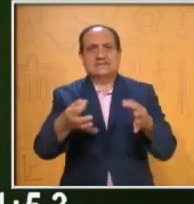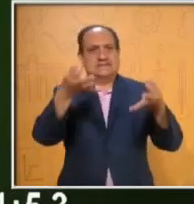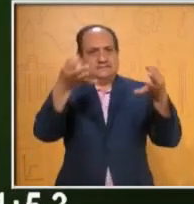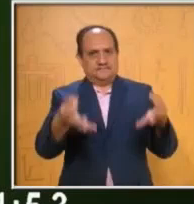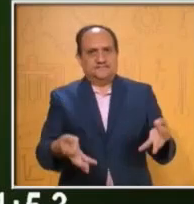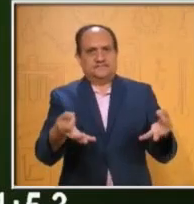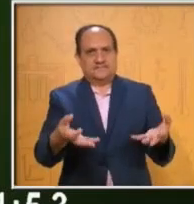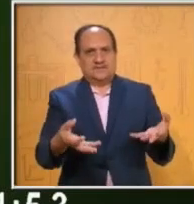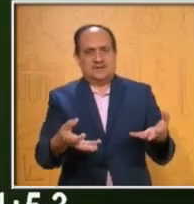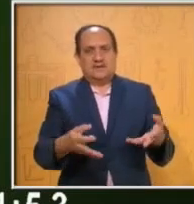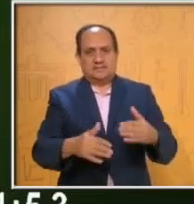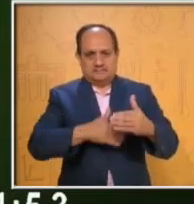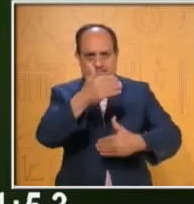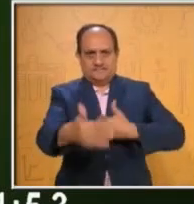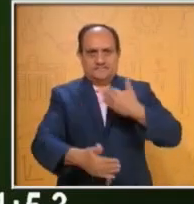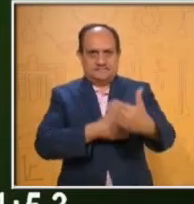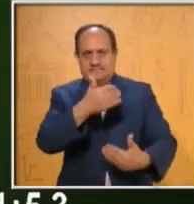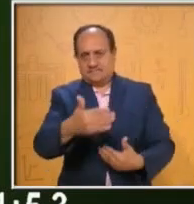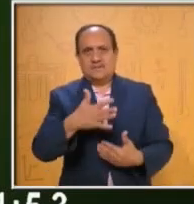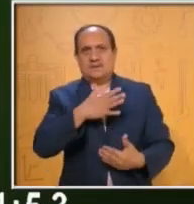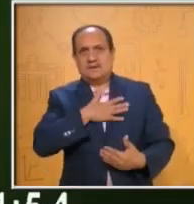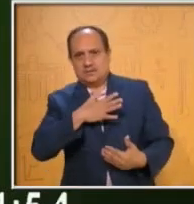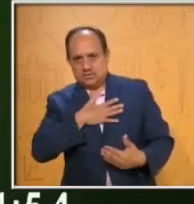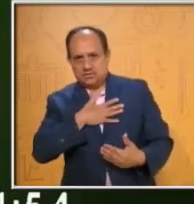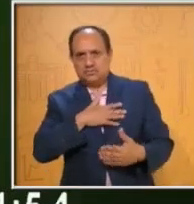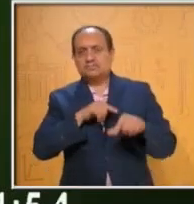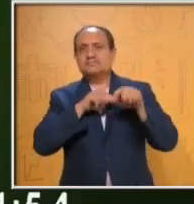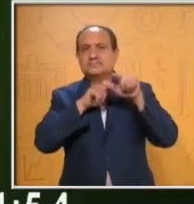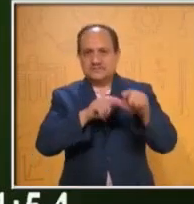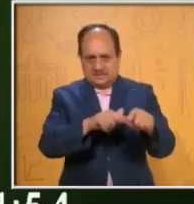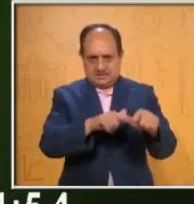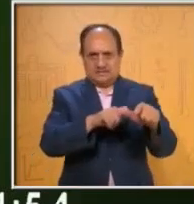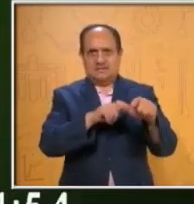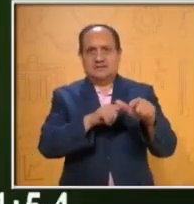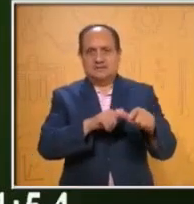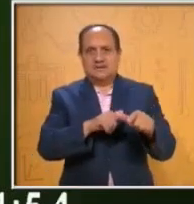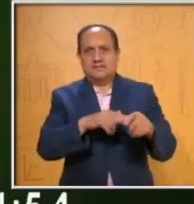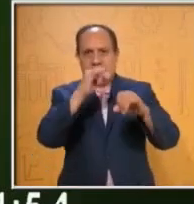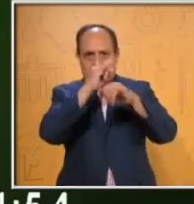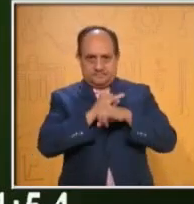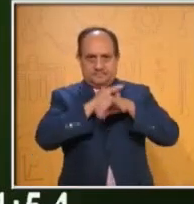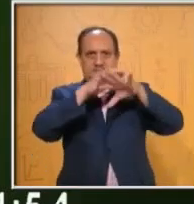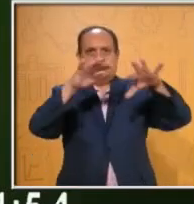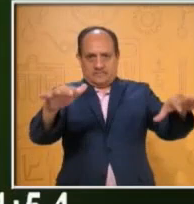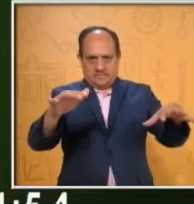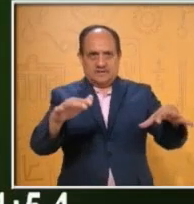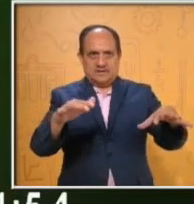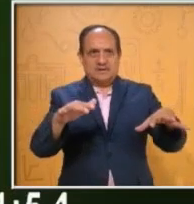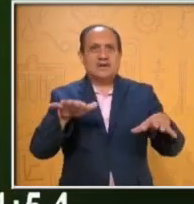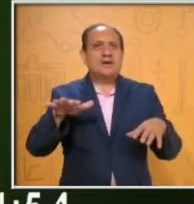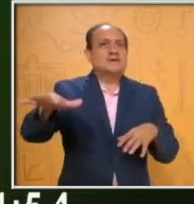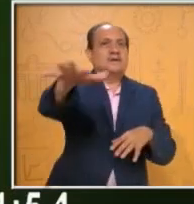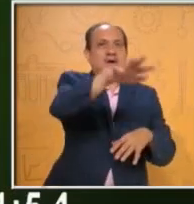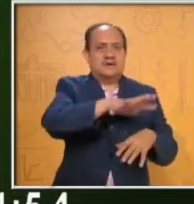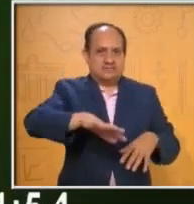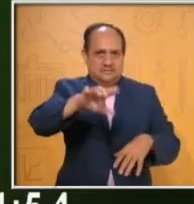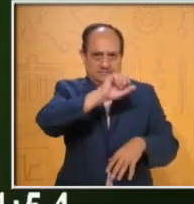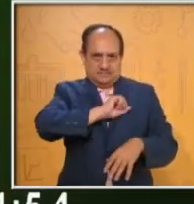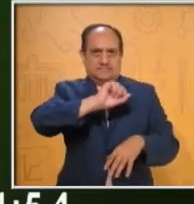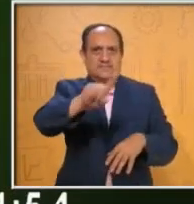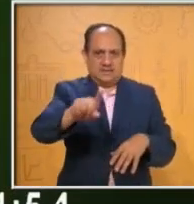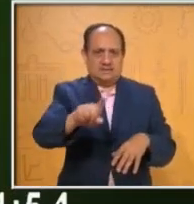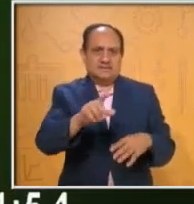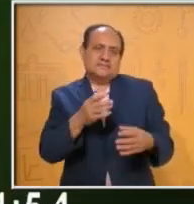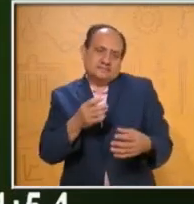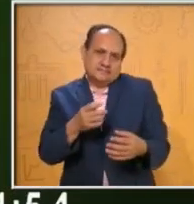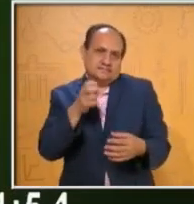correcta. Son los pasos que uno tiene que seguir para informarle a nuestra autoridad